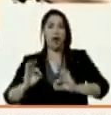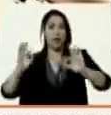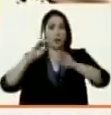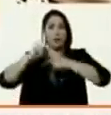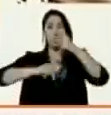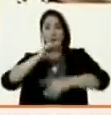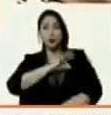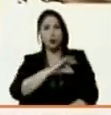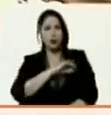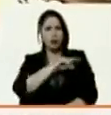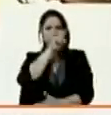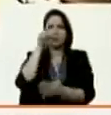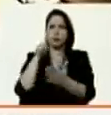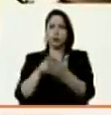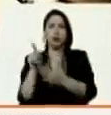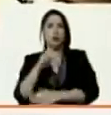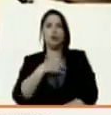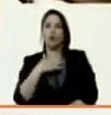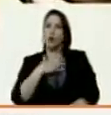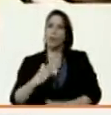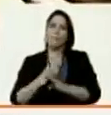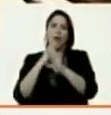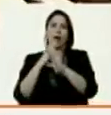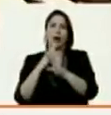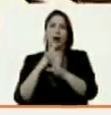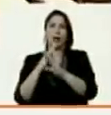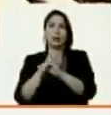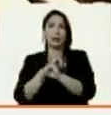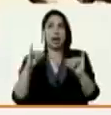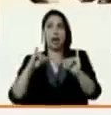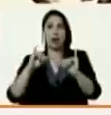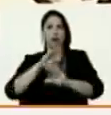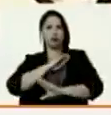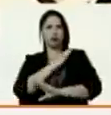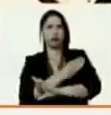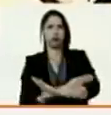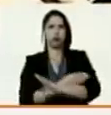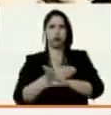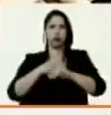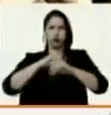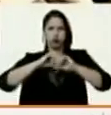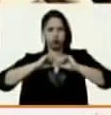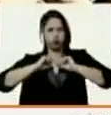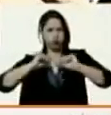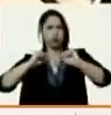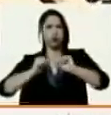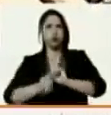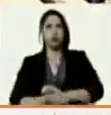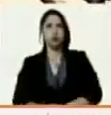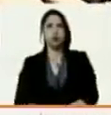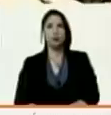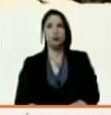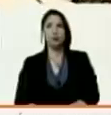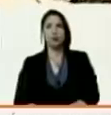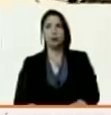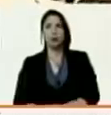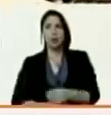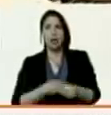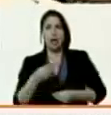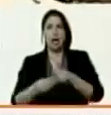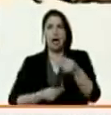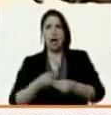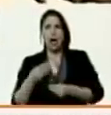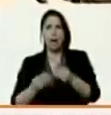absolutamente indetenibles una vez que agarran por formas inicio generan una inercia se